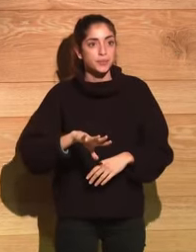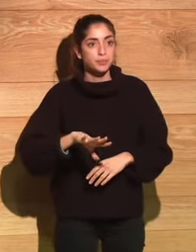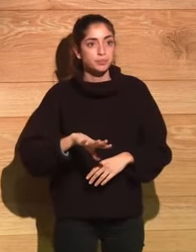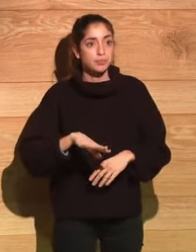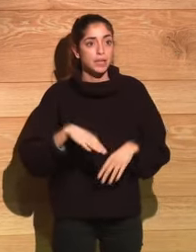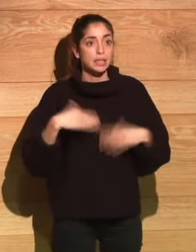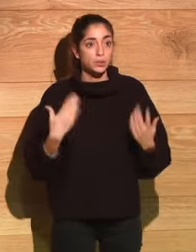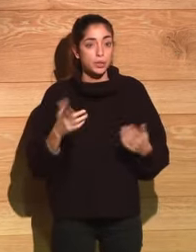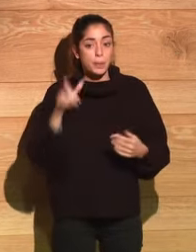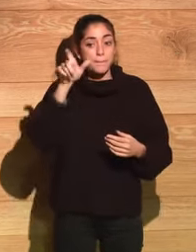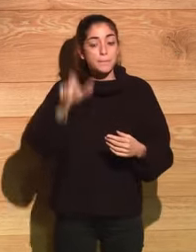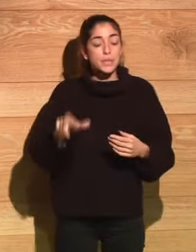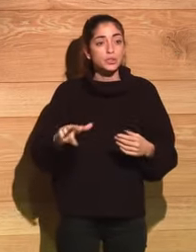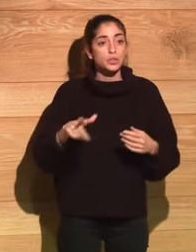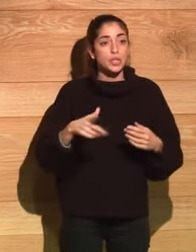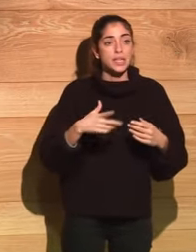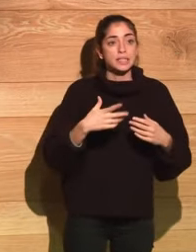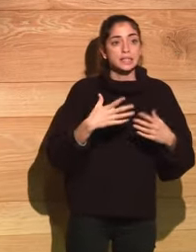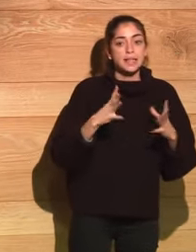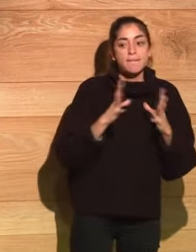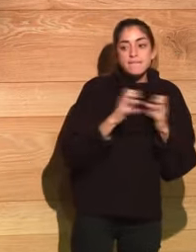desea ser amado